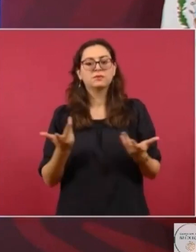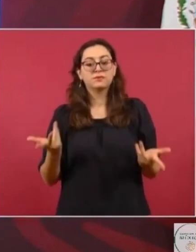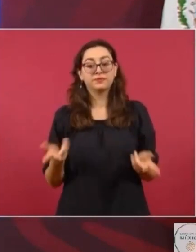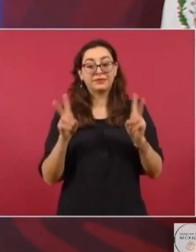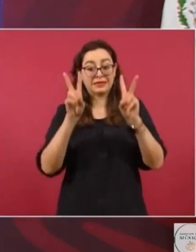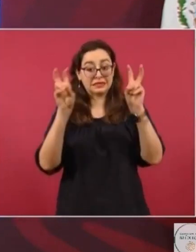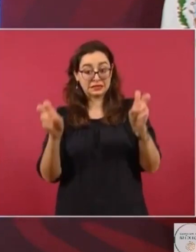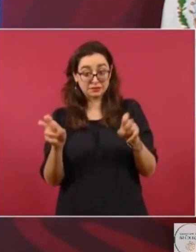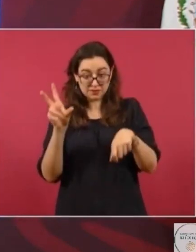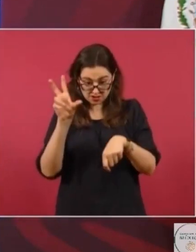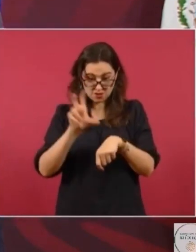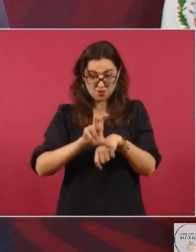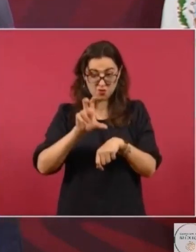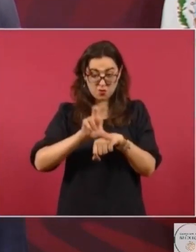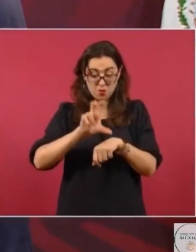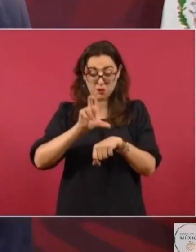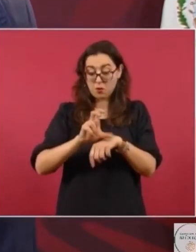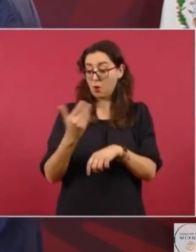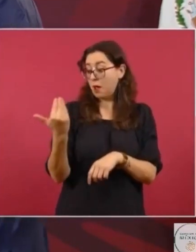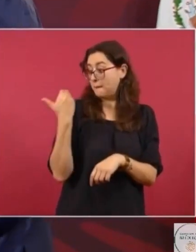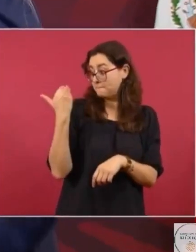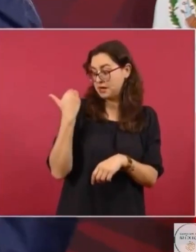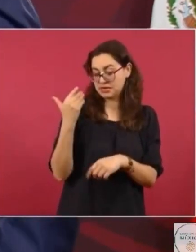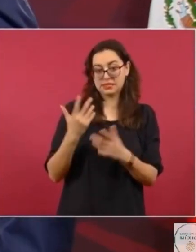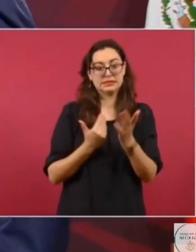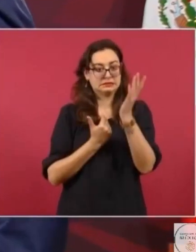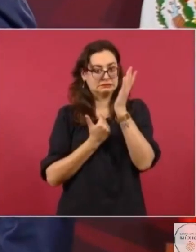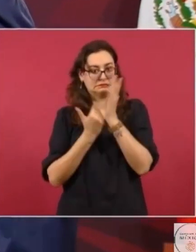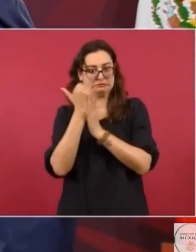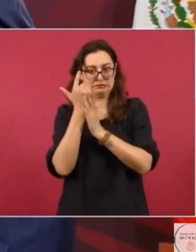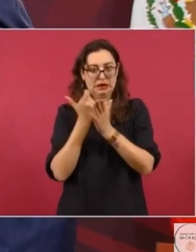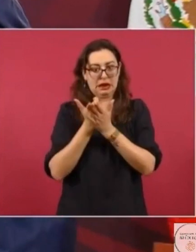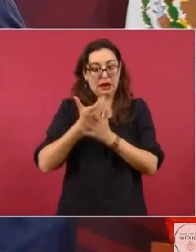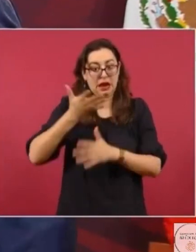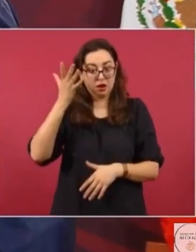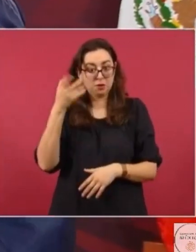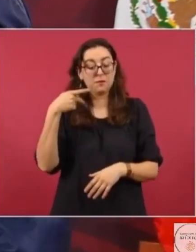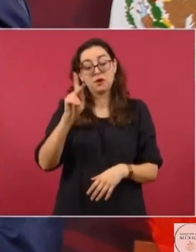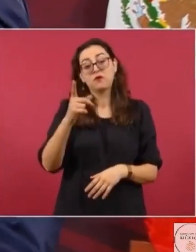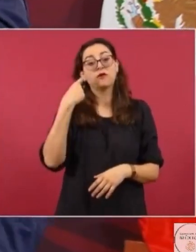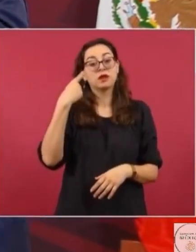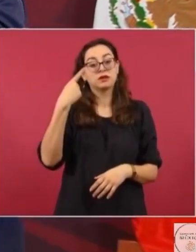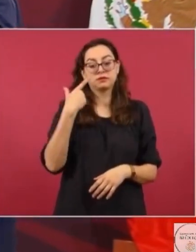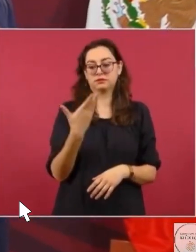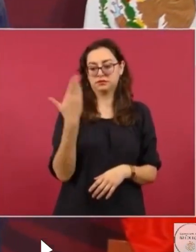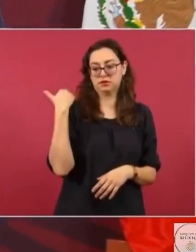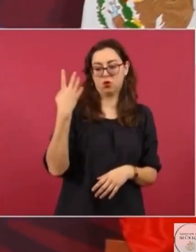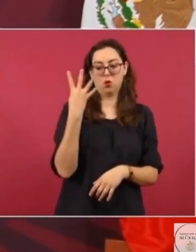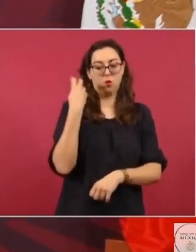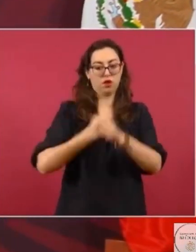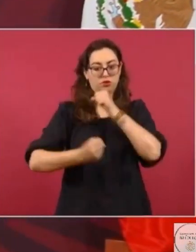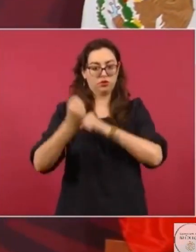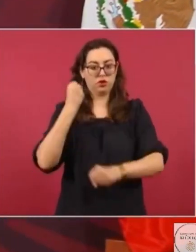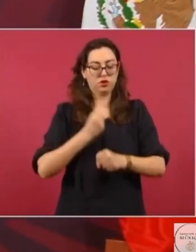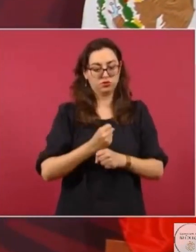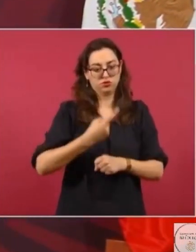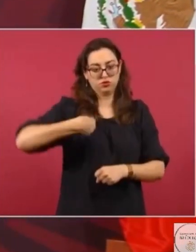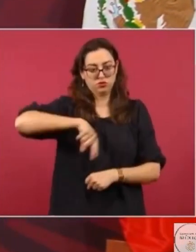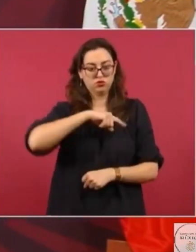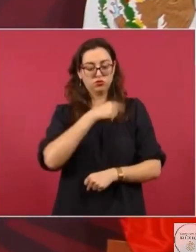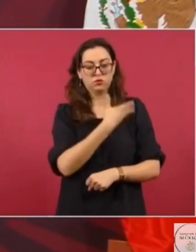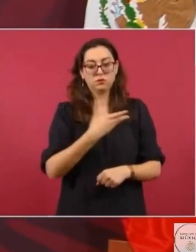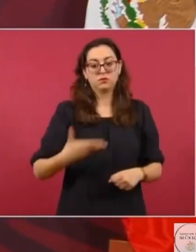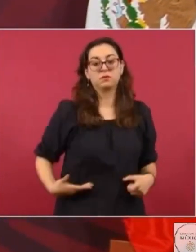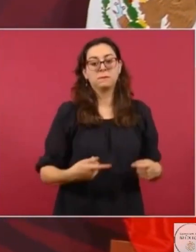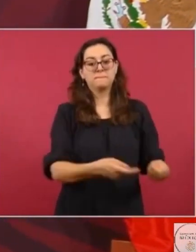Cuando llegamos alcanzaba para 3 kilos, 200 gramos, el salario mínimo.